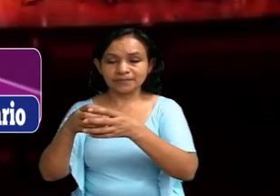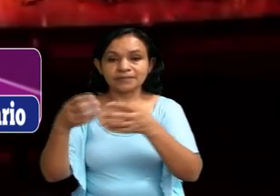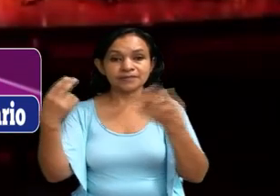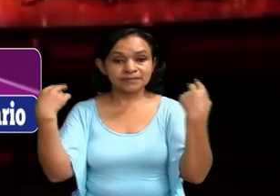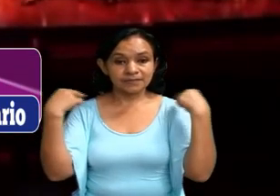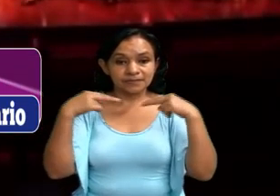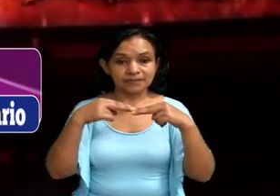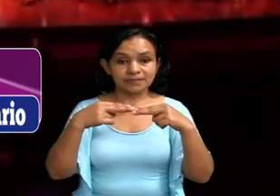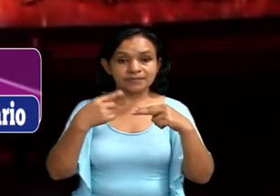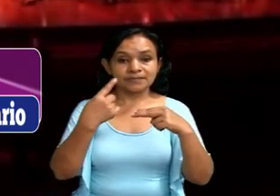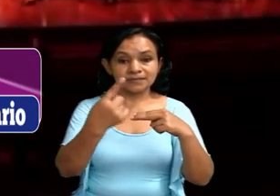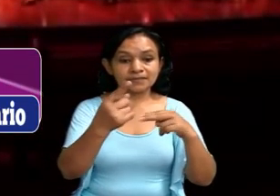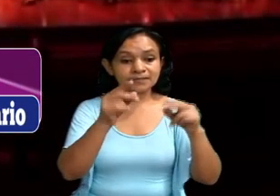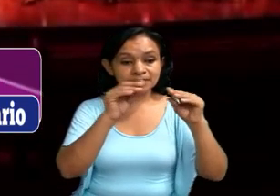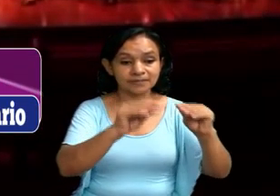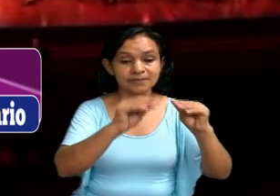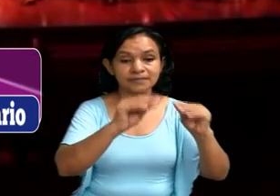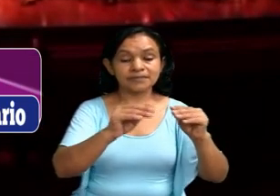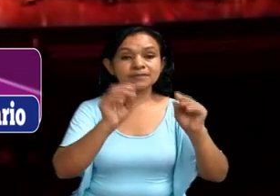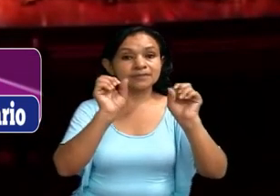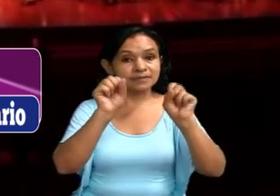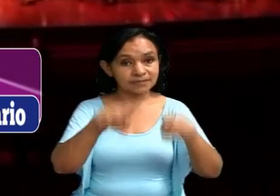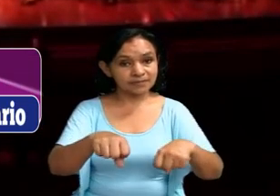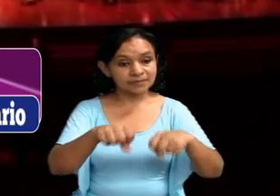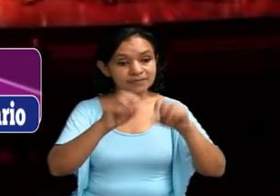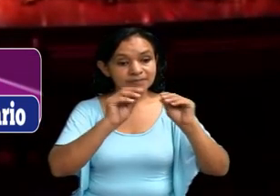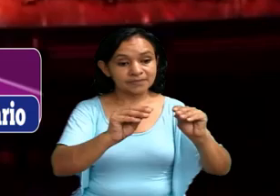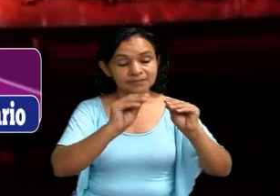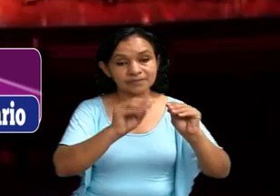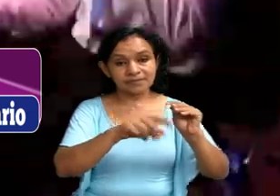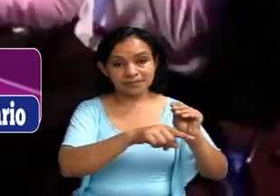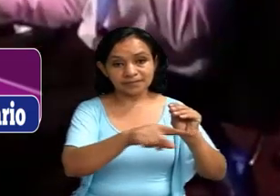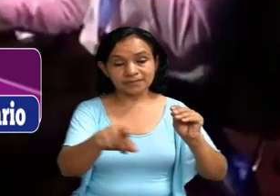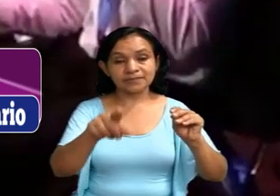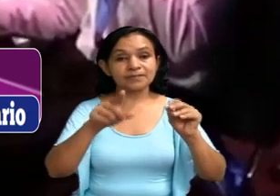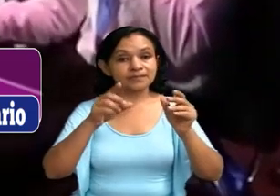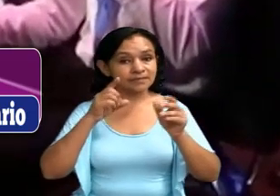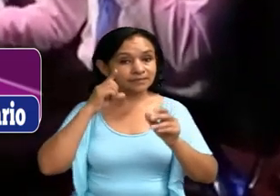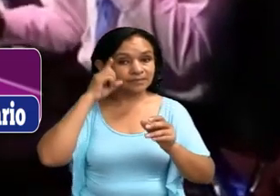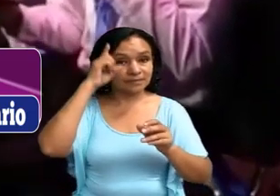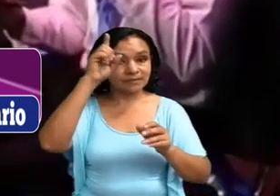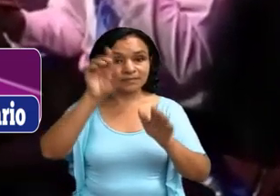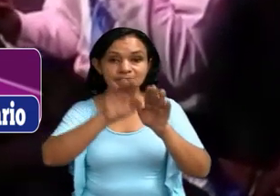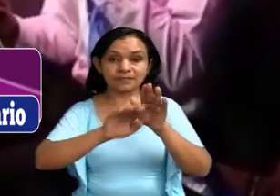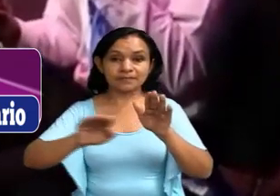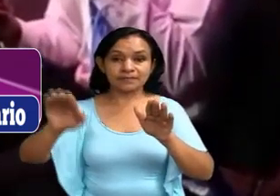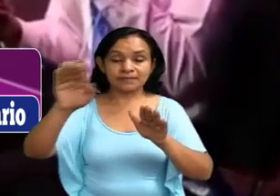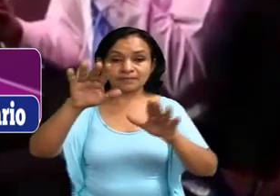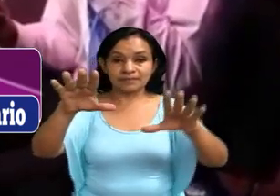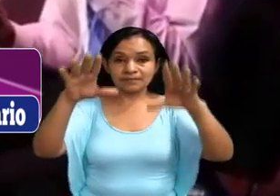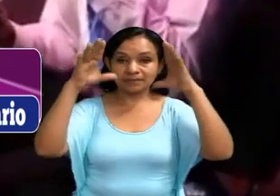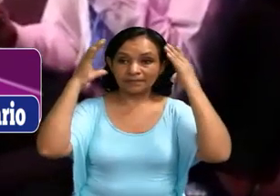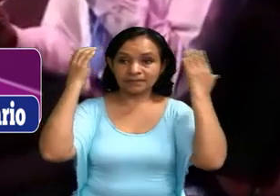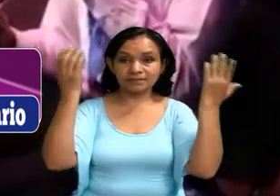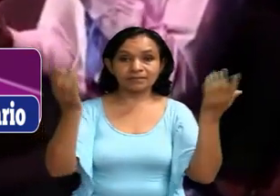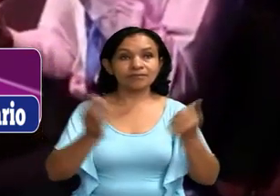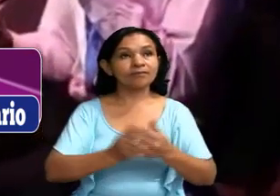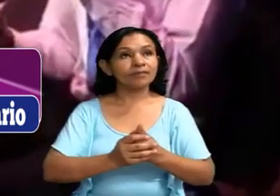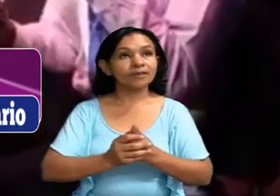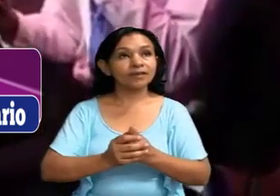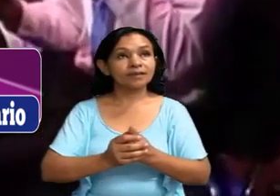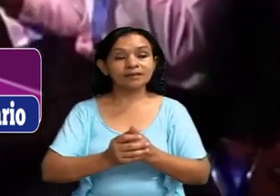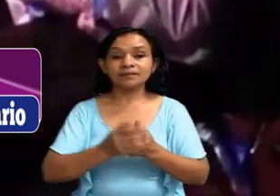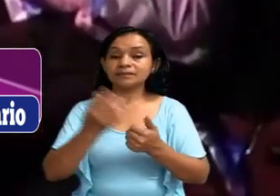tener, digamos, mayores posibilidades para avanzar más en las clases, ¿verdad? Entonces hemos